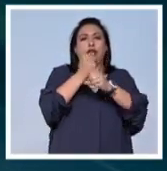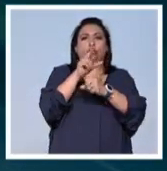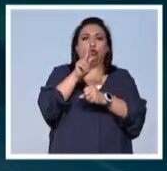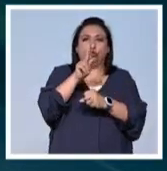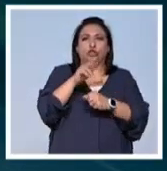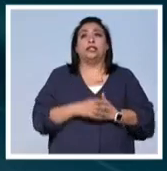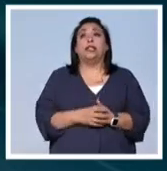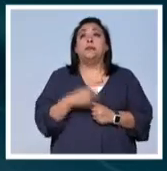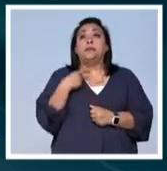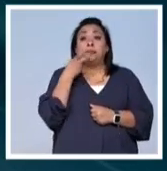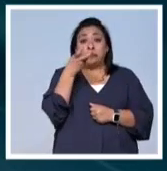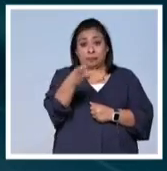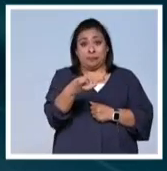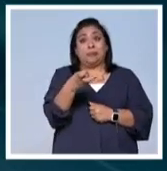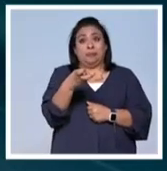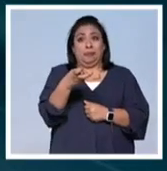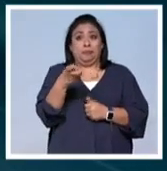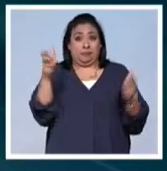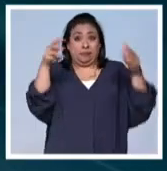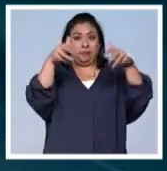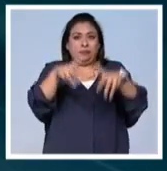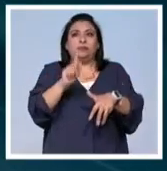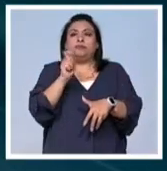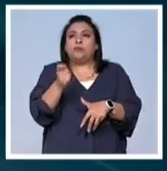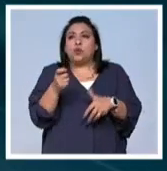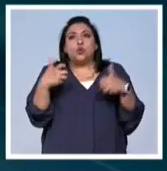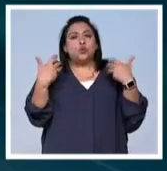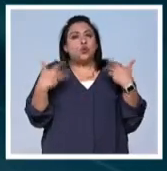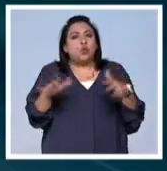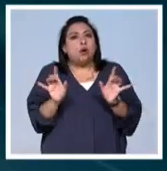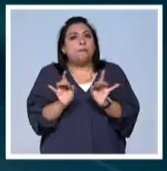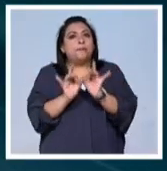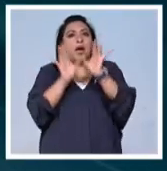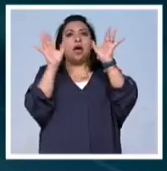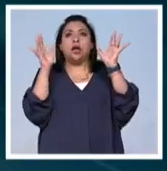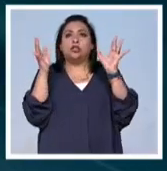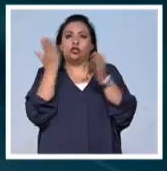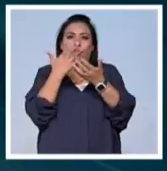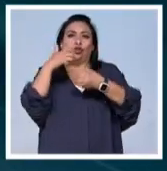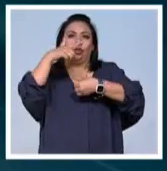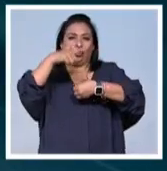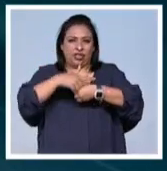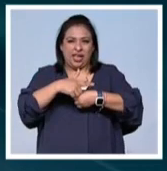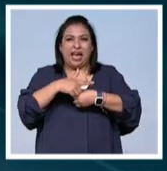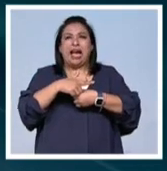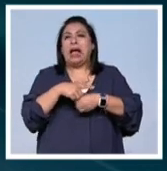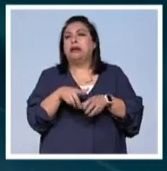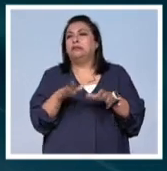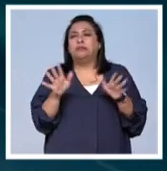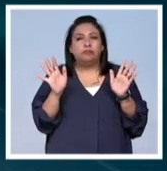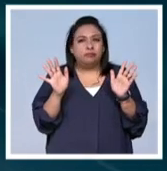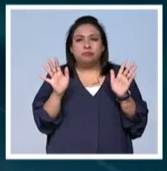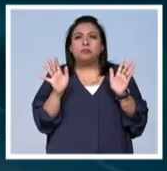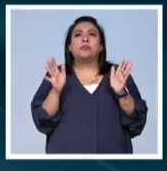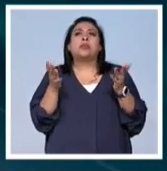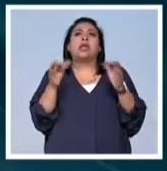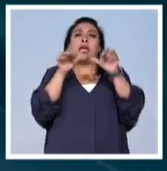se ha convertido en un fenómeno social más allá